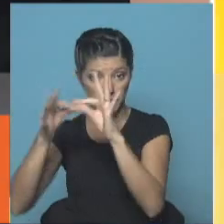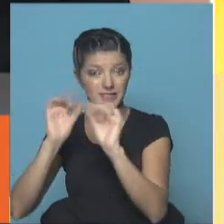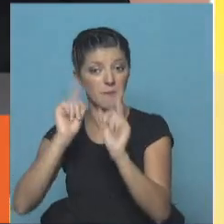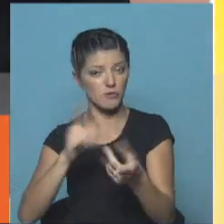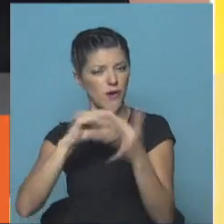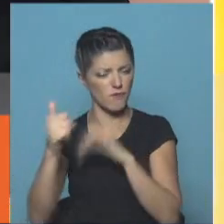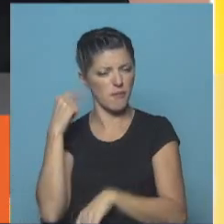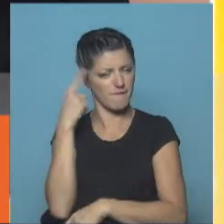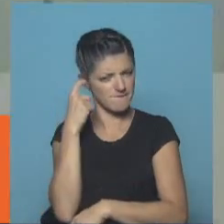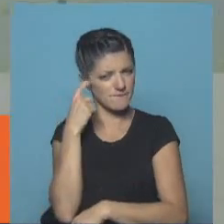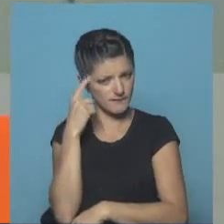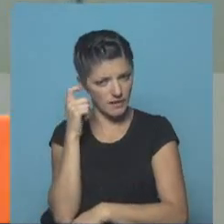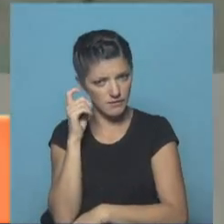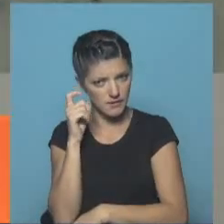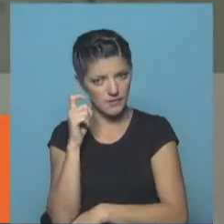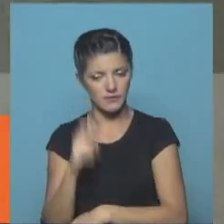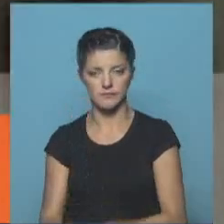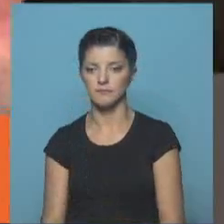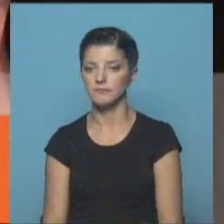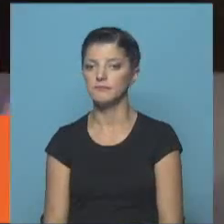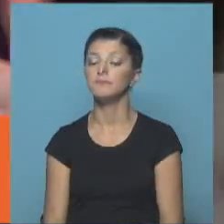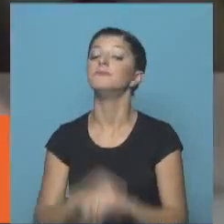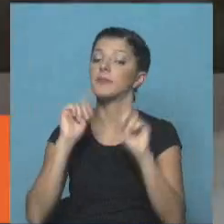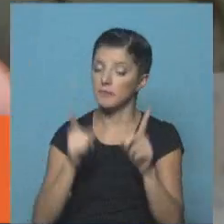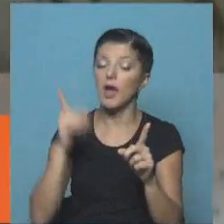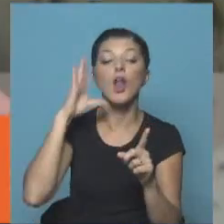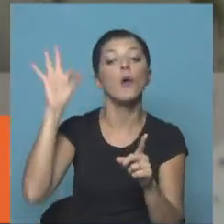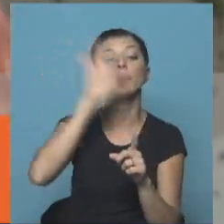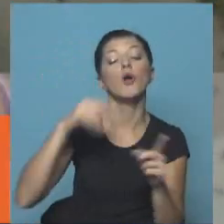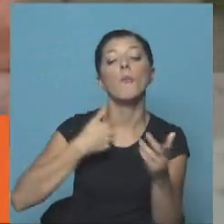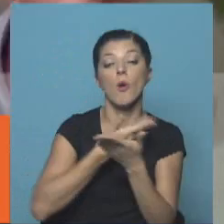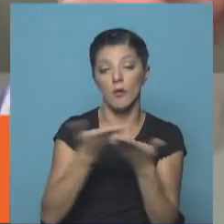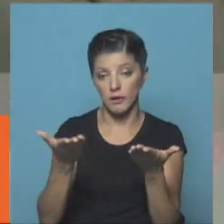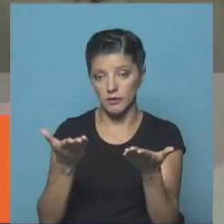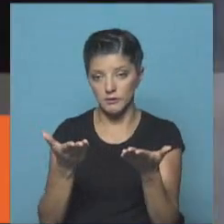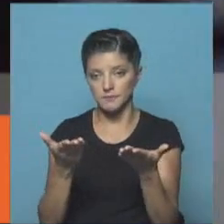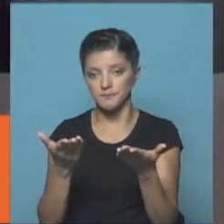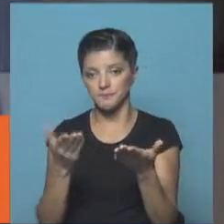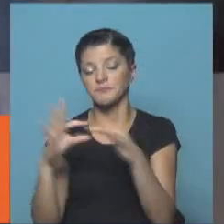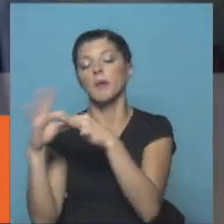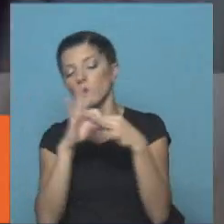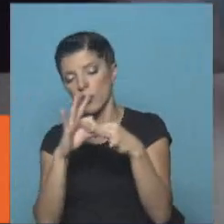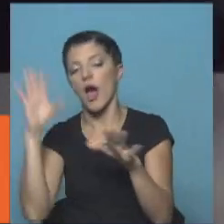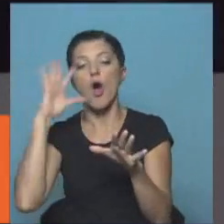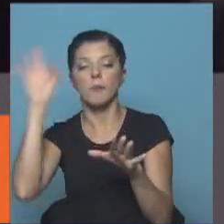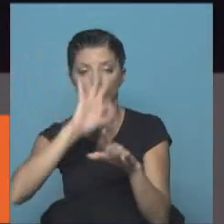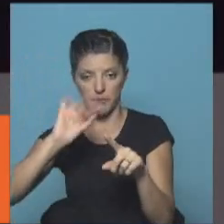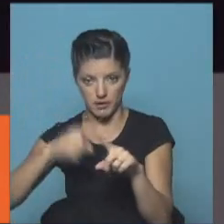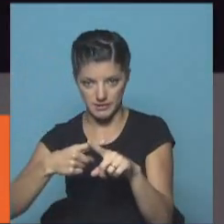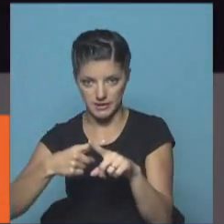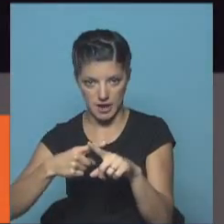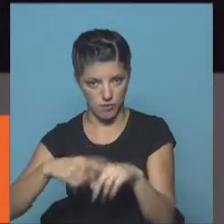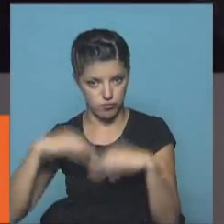manera. También de alguna manera la opinión pública, digitada tal vez por opiniones políticas digamos, de alguna forma muy duras